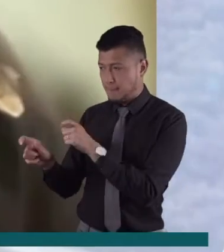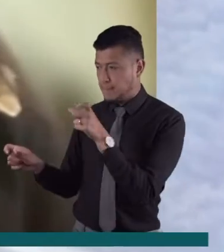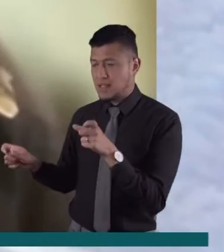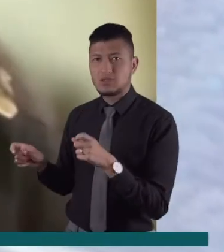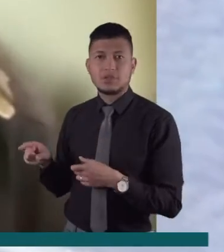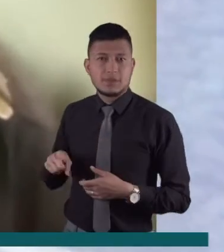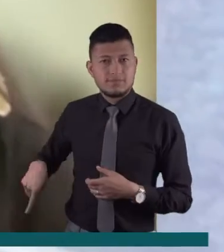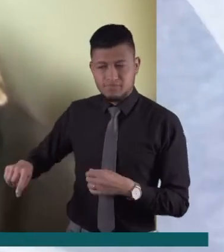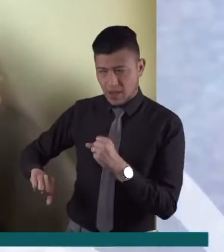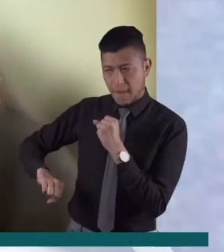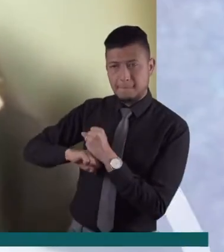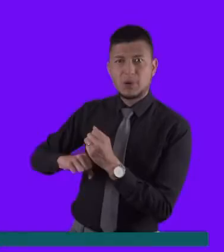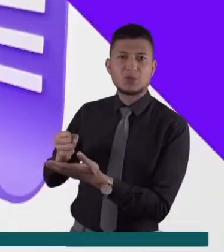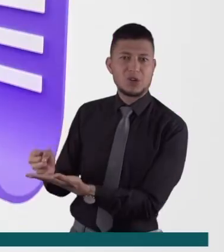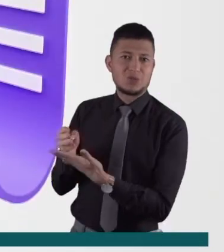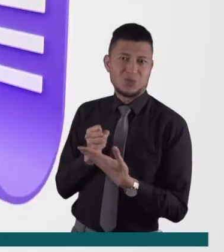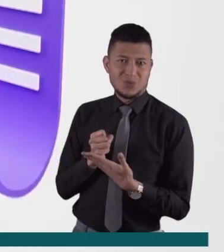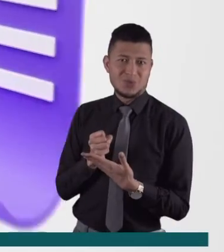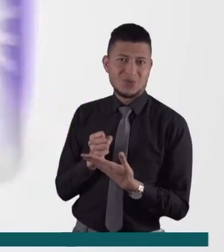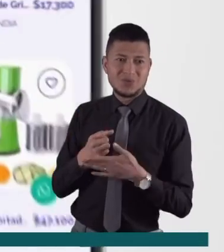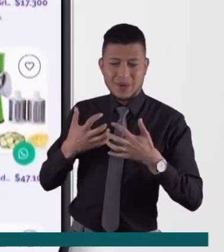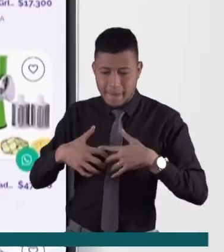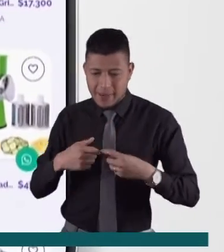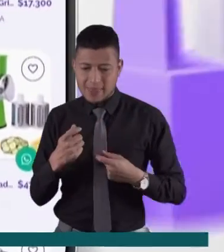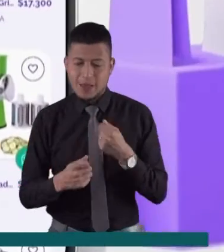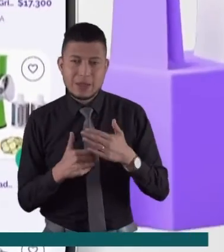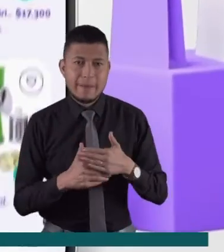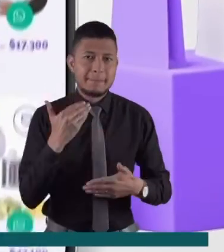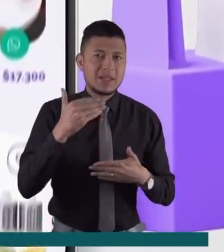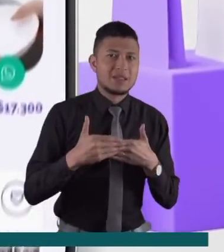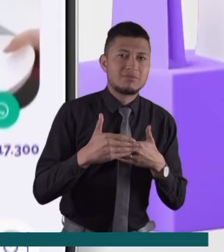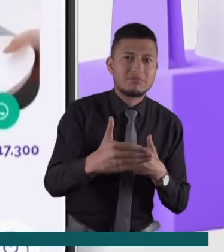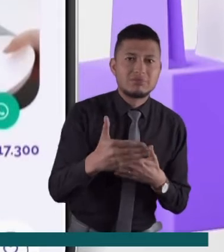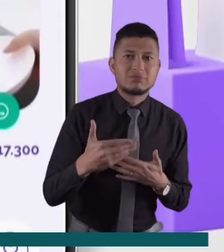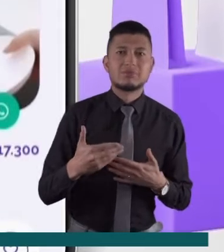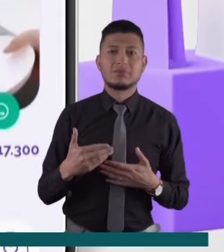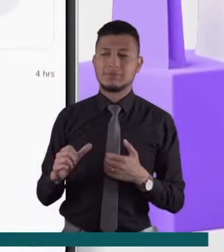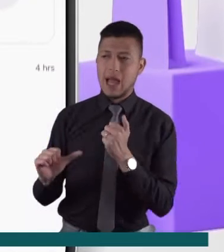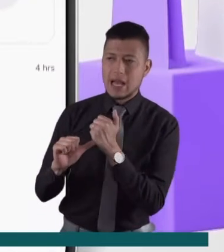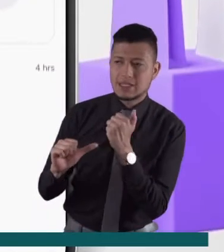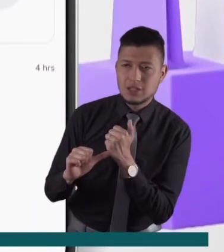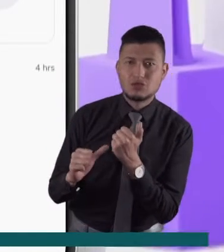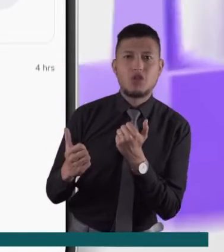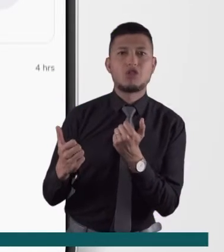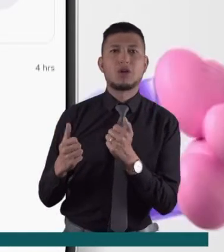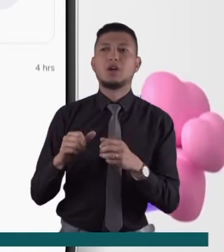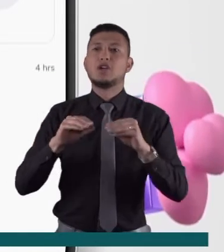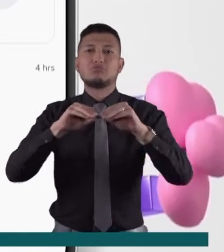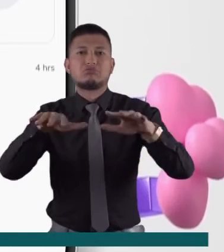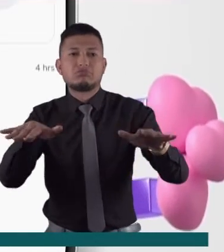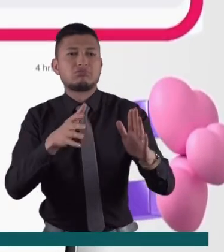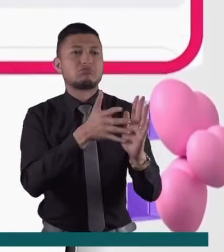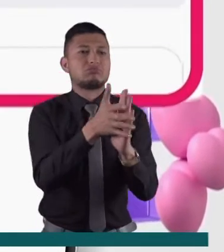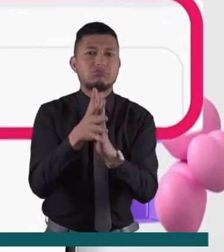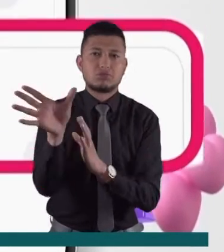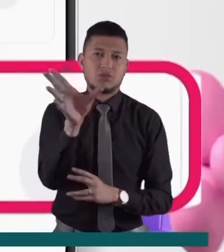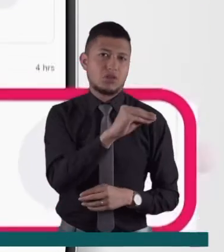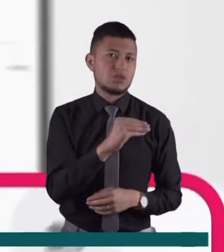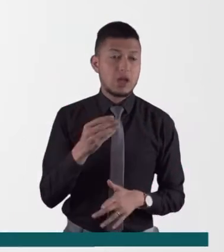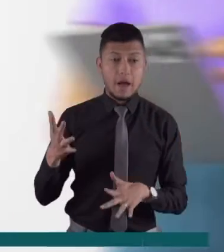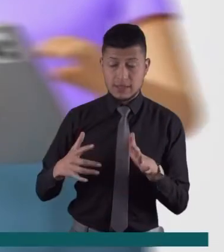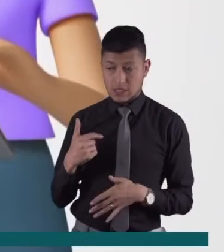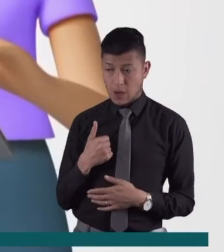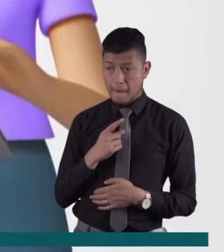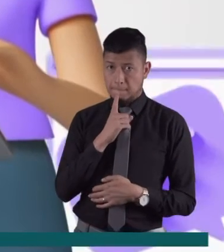que te puedan ayudar en tu emprendimiento o sea tener mentores tener asesores contarle a la gente tu idea a veces uno